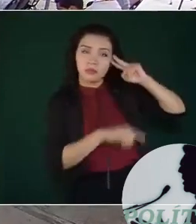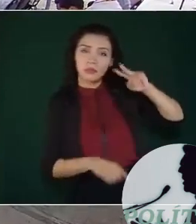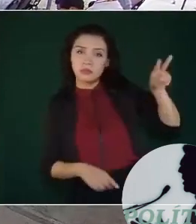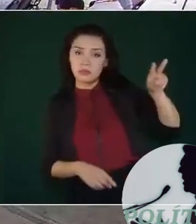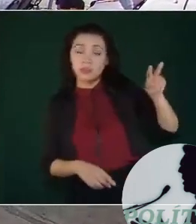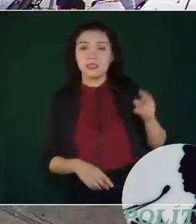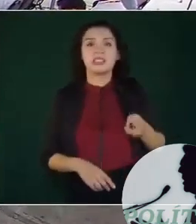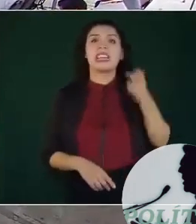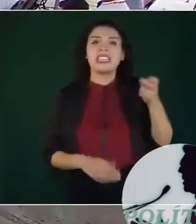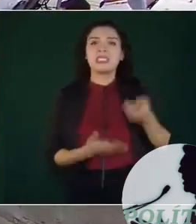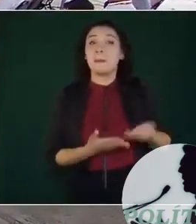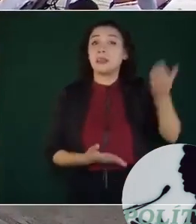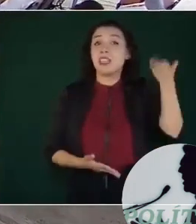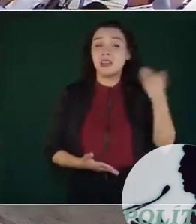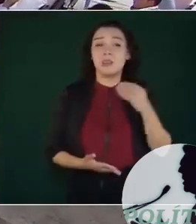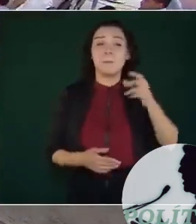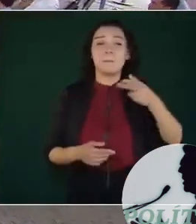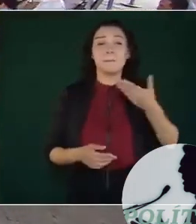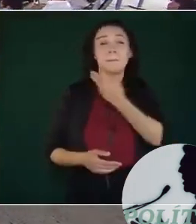Esto es Calderón.